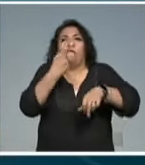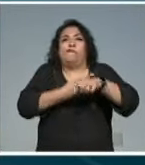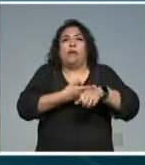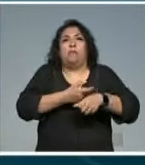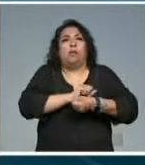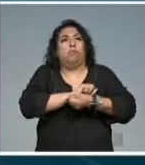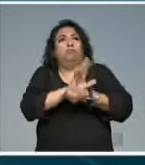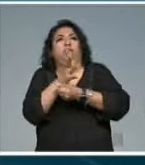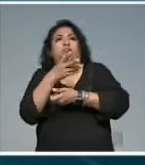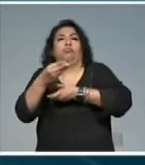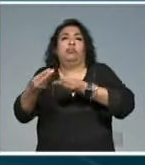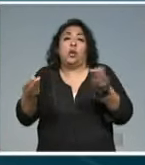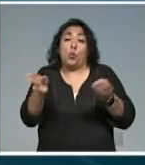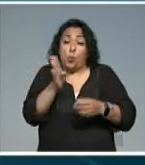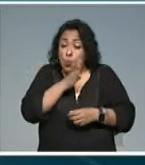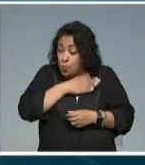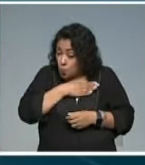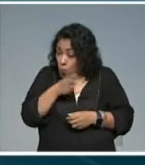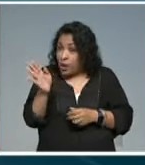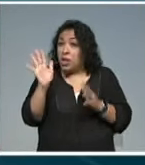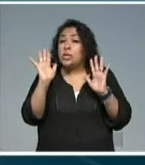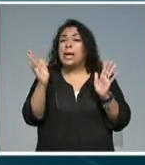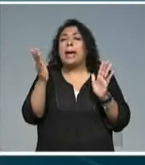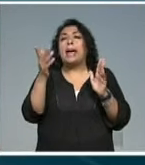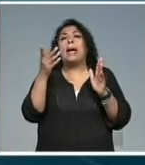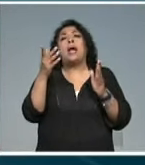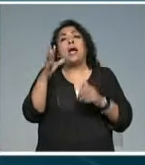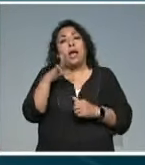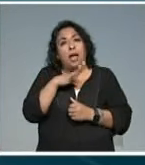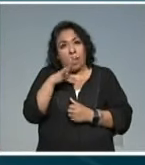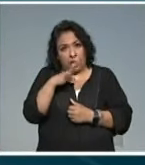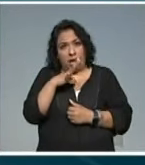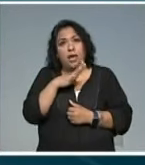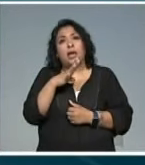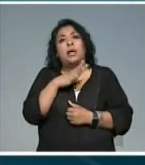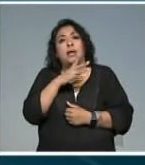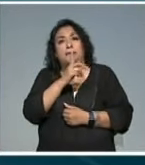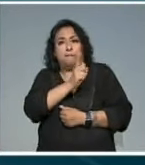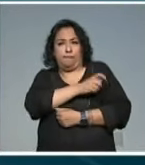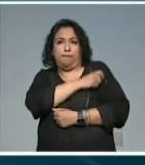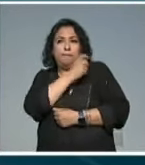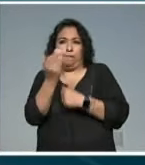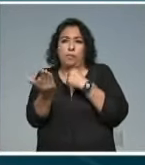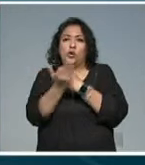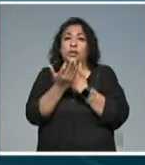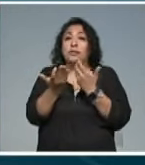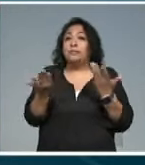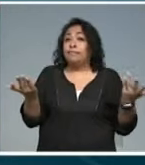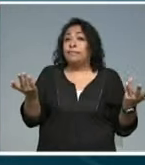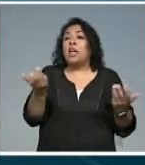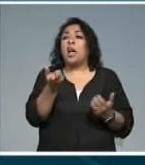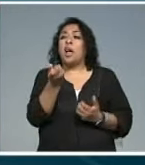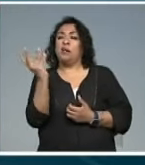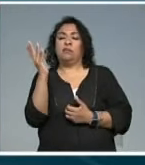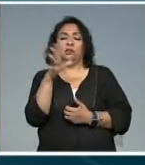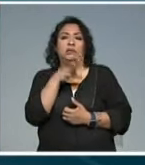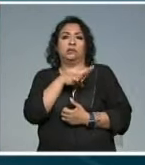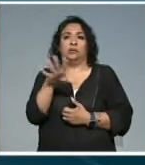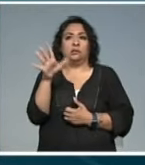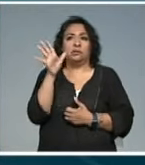que, aunque afortunadamente ya se cuenta con estos medios de protección, pues hay quienes lo